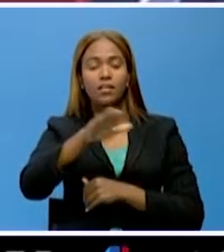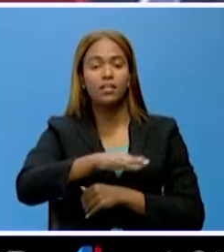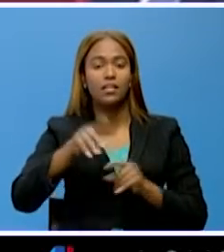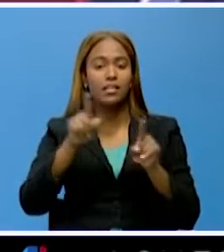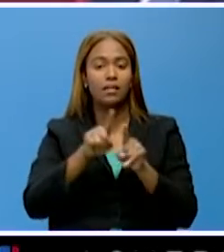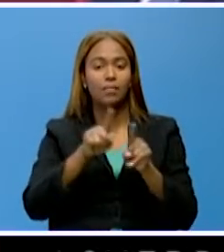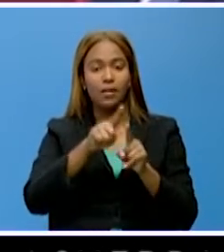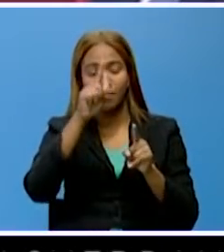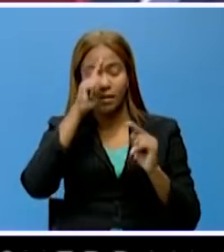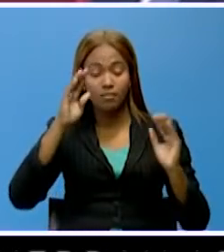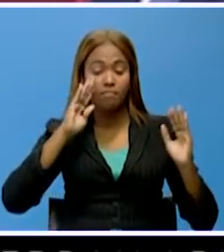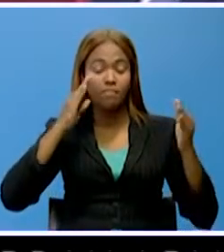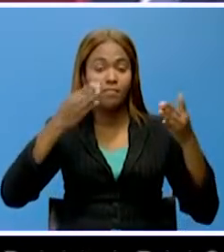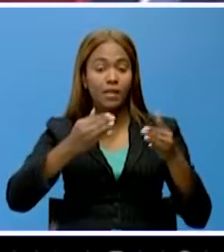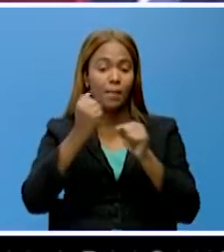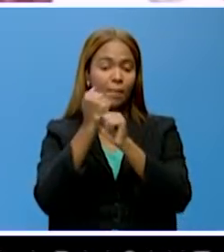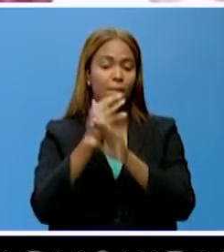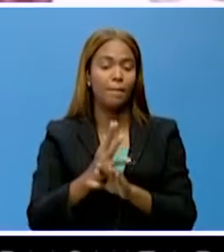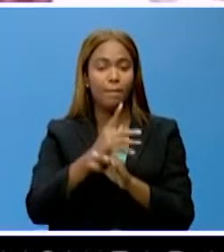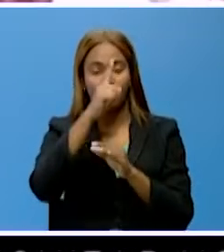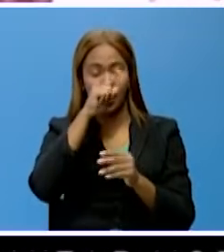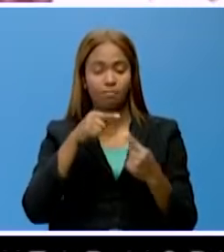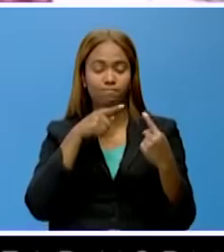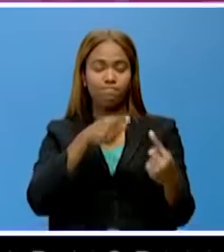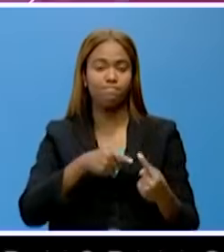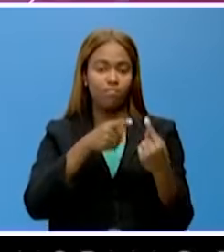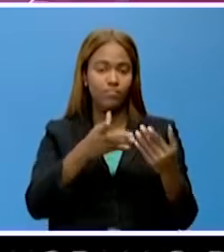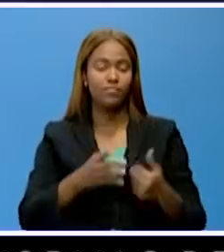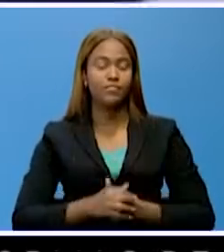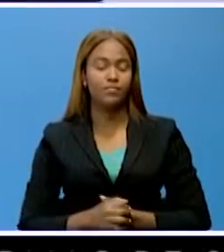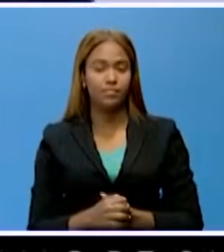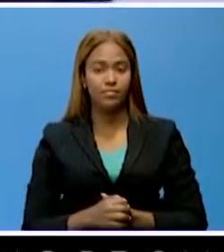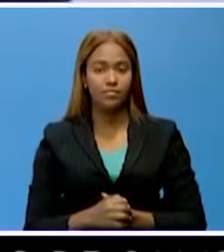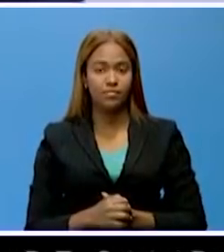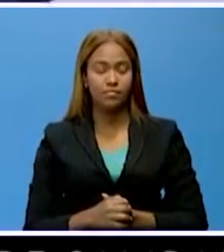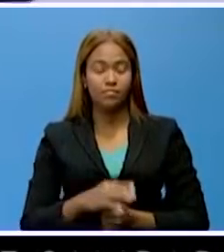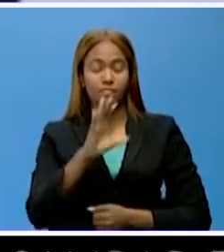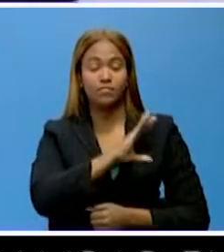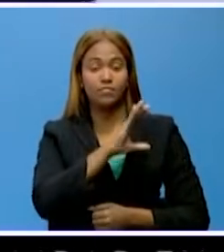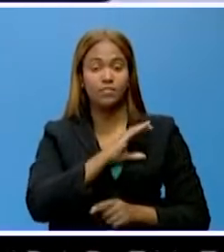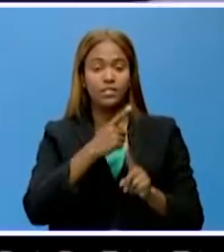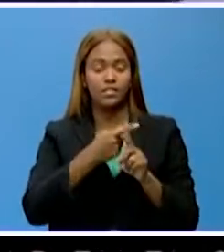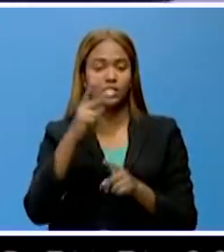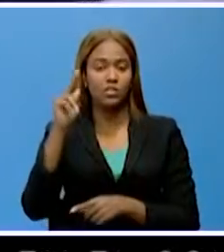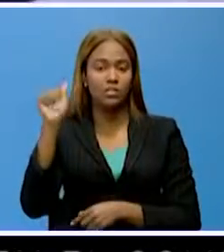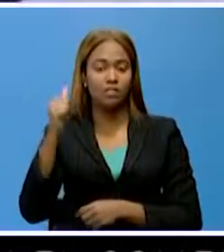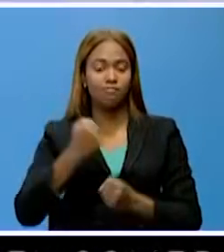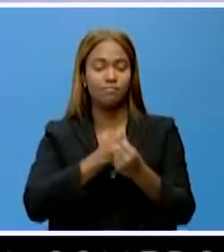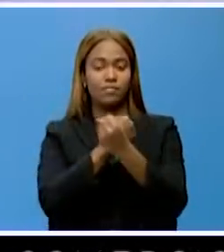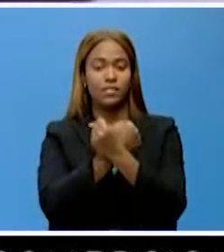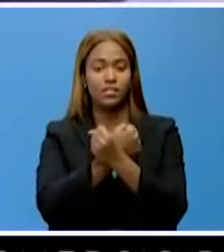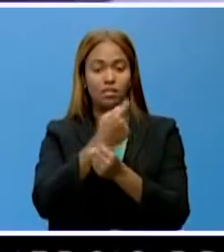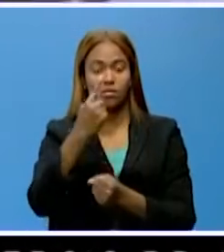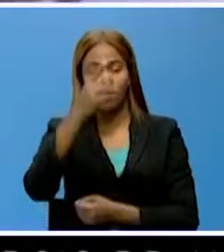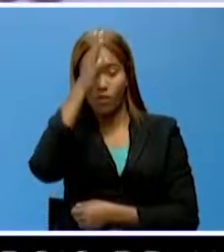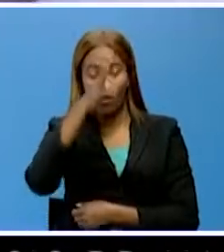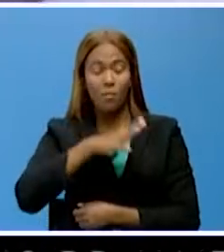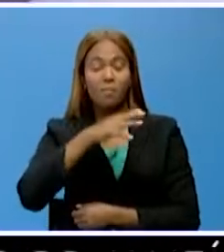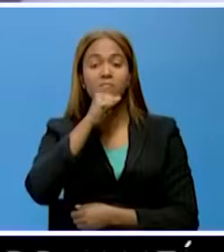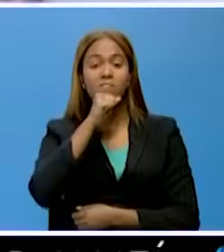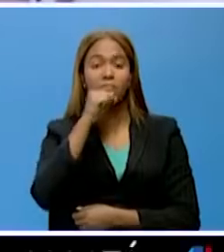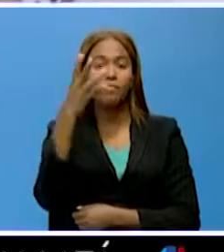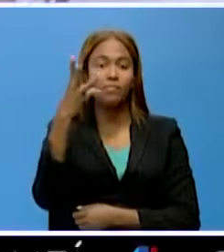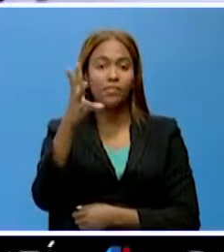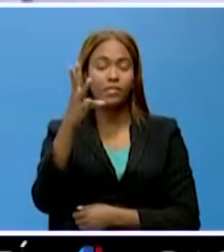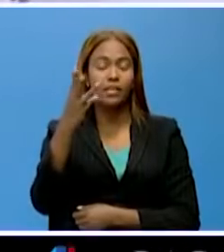así como centrarse en la preparación para el combate. La policía rusa ha detenido a un adolescente de 16